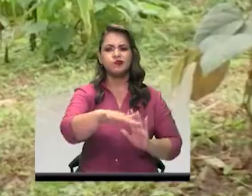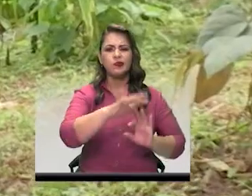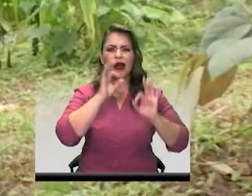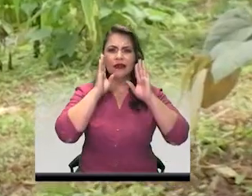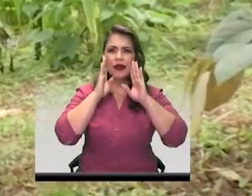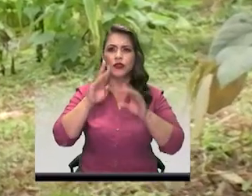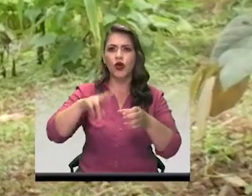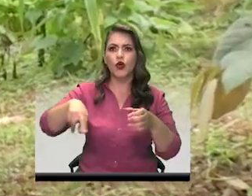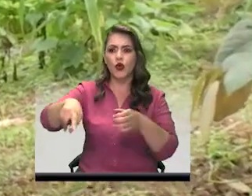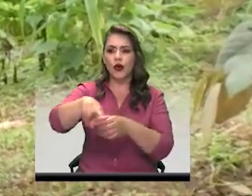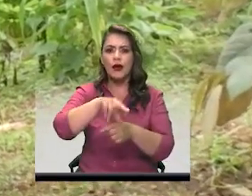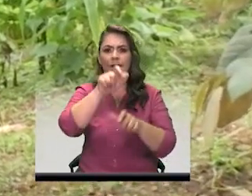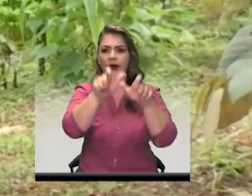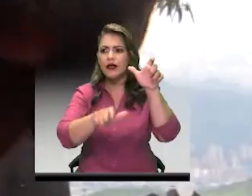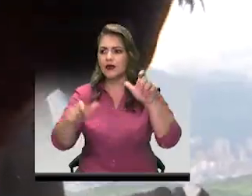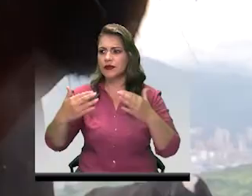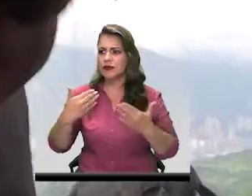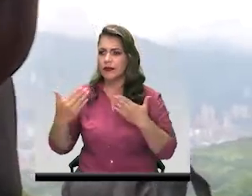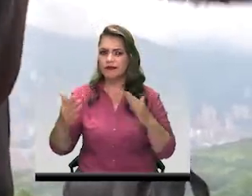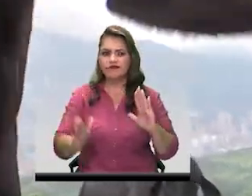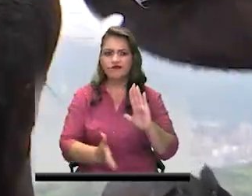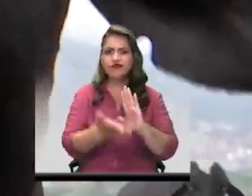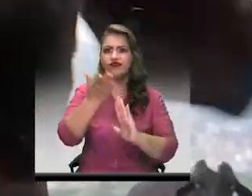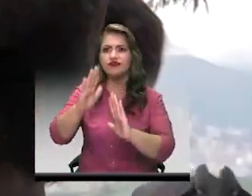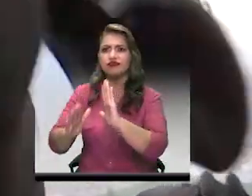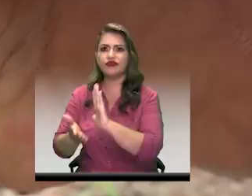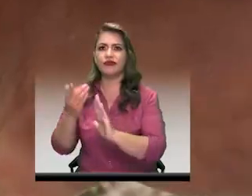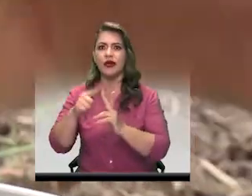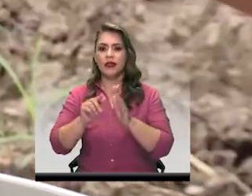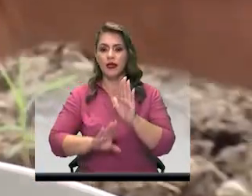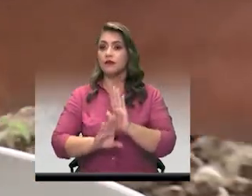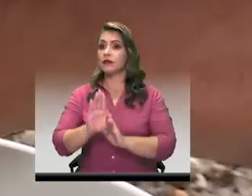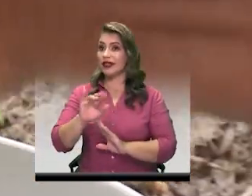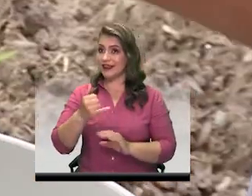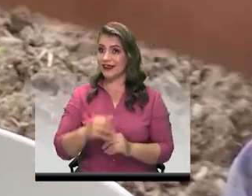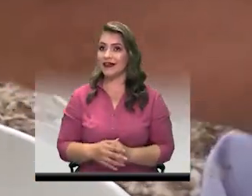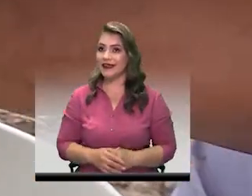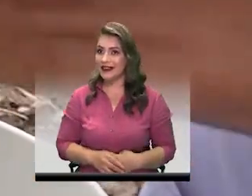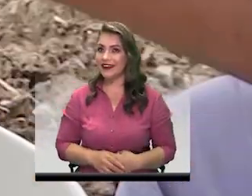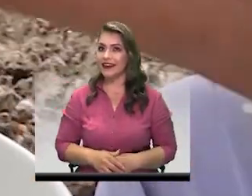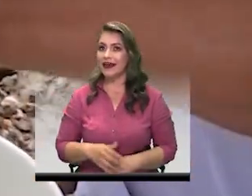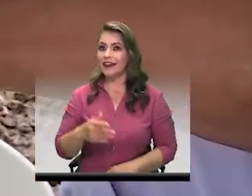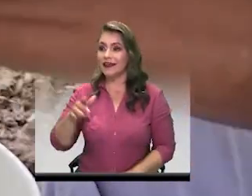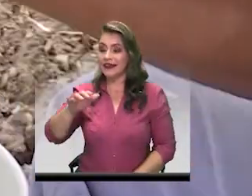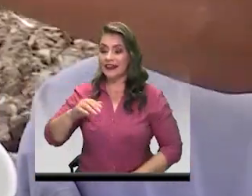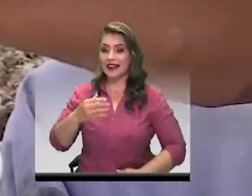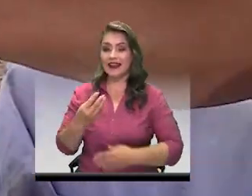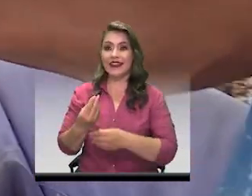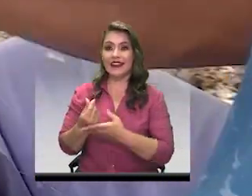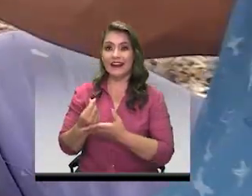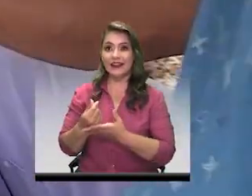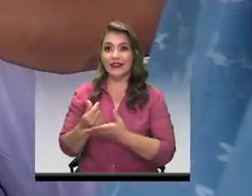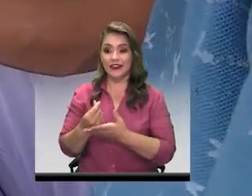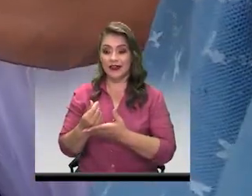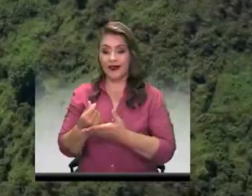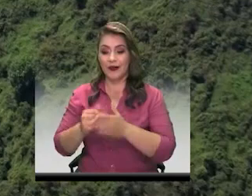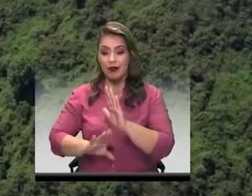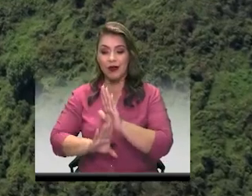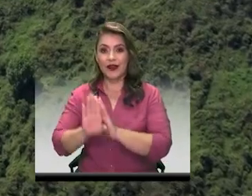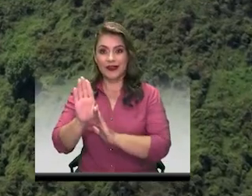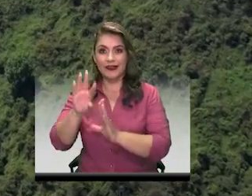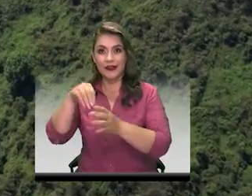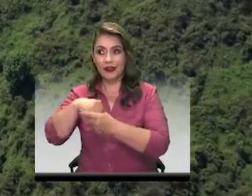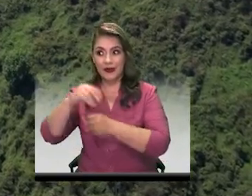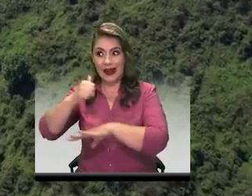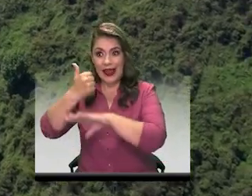de sus habitantes y del desarrollo de la zona. Por eso, desde la Dirección de Desarrollo Económico, no solo hemos encaminado